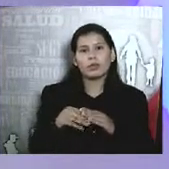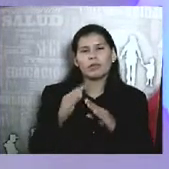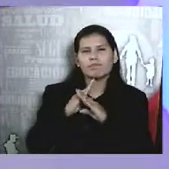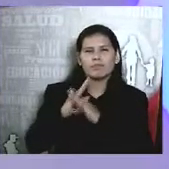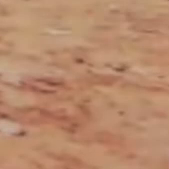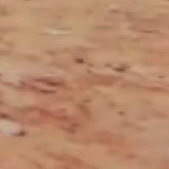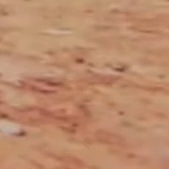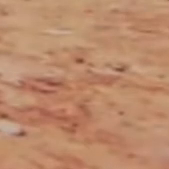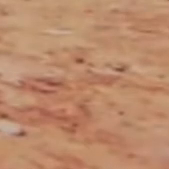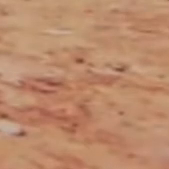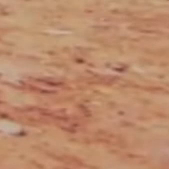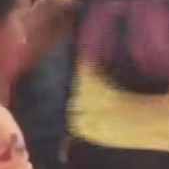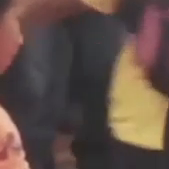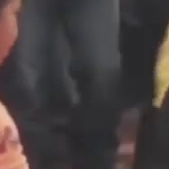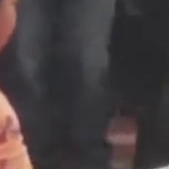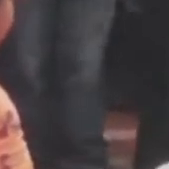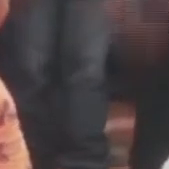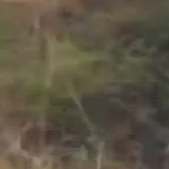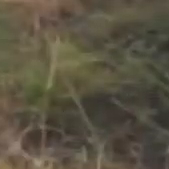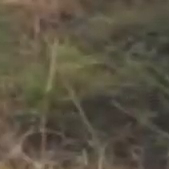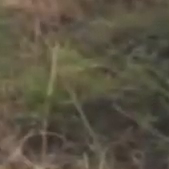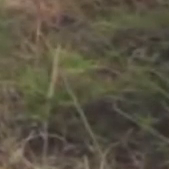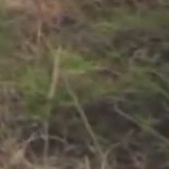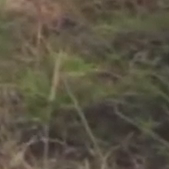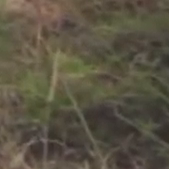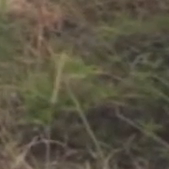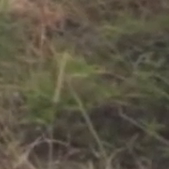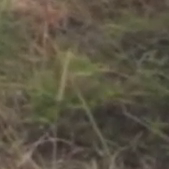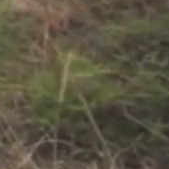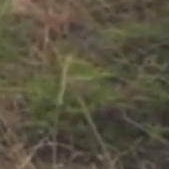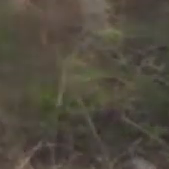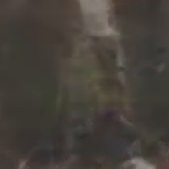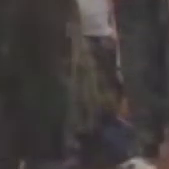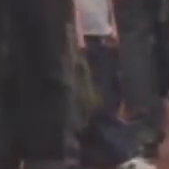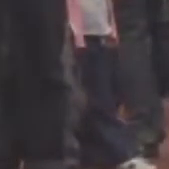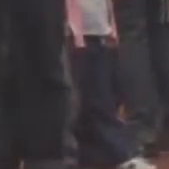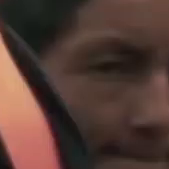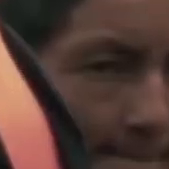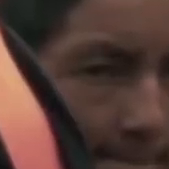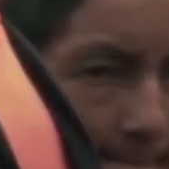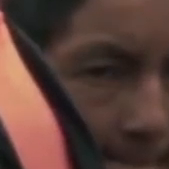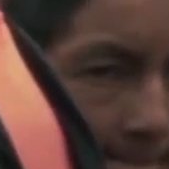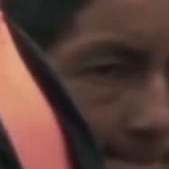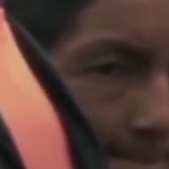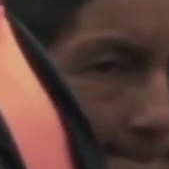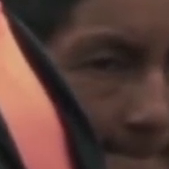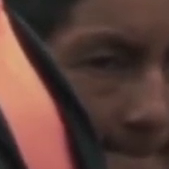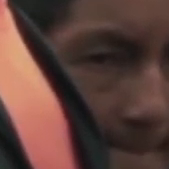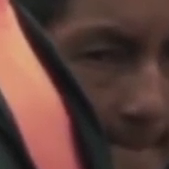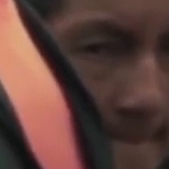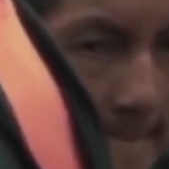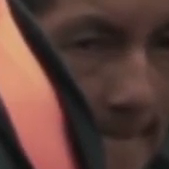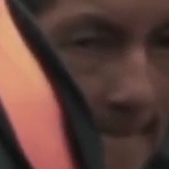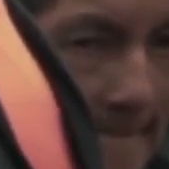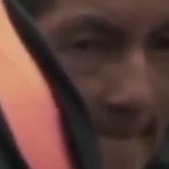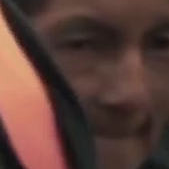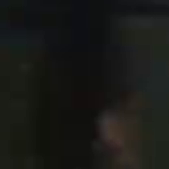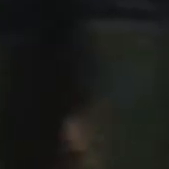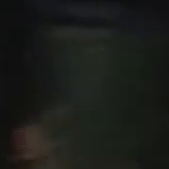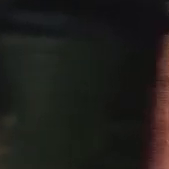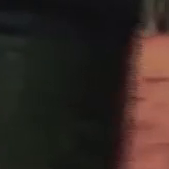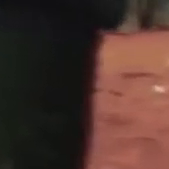violencia históricos que vive Colombia. Tenemos una cantidad de logros que es difícil contarlos y